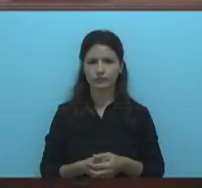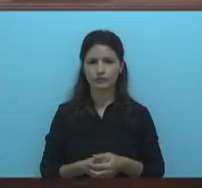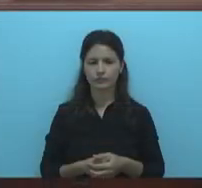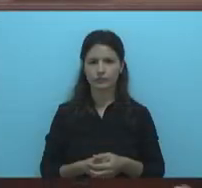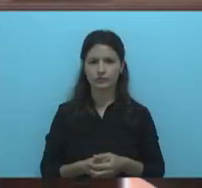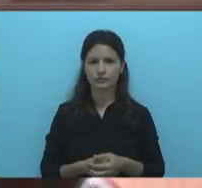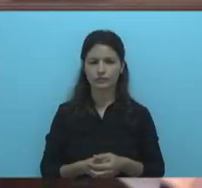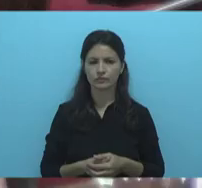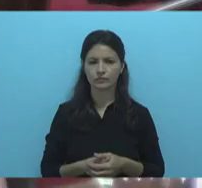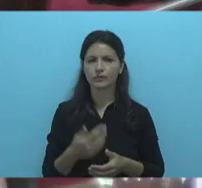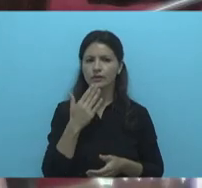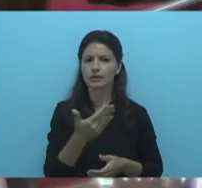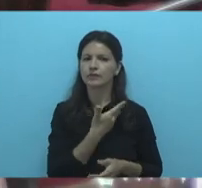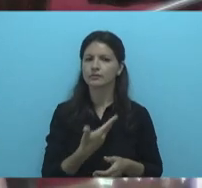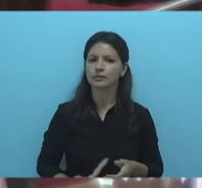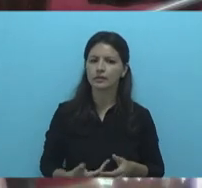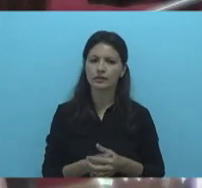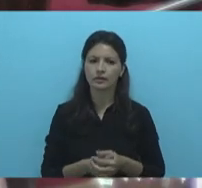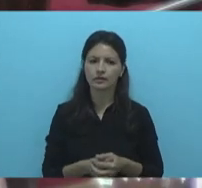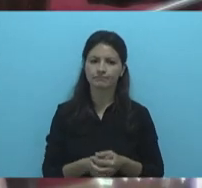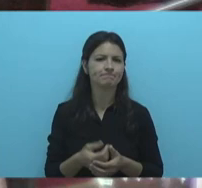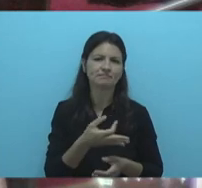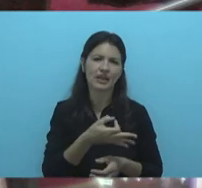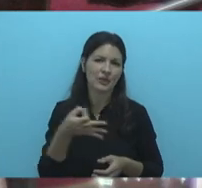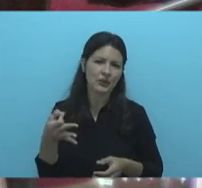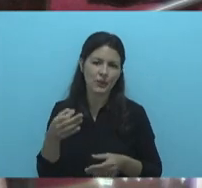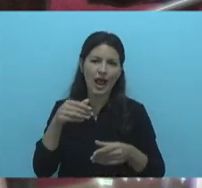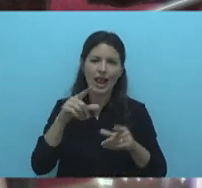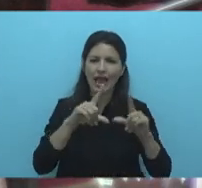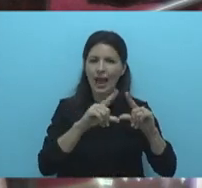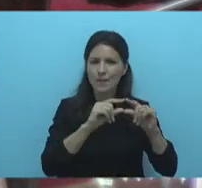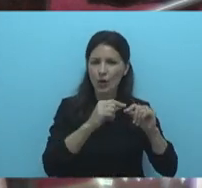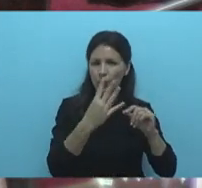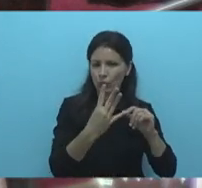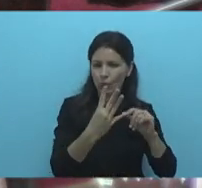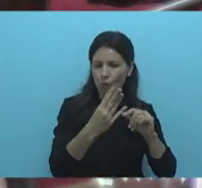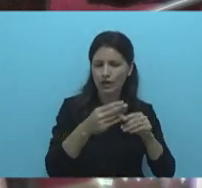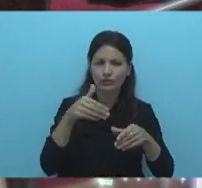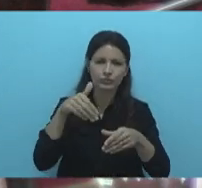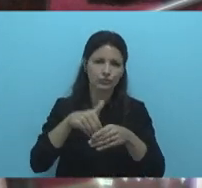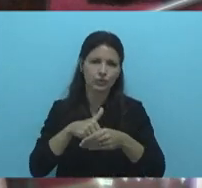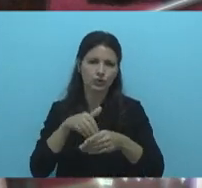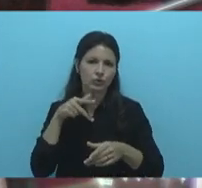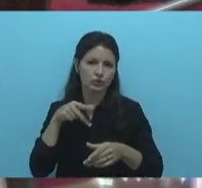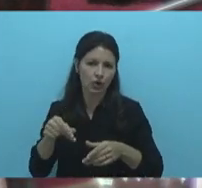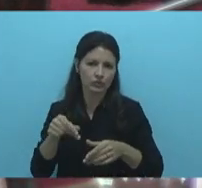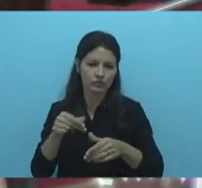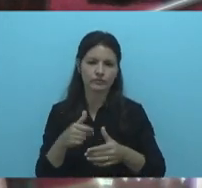la palabra. Gracias, señor presidente. En el mismo sentido que el diputado Ghione, para expresar mi